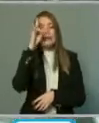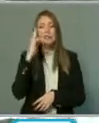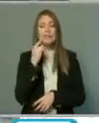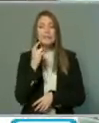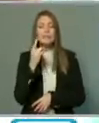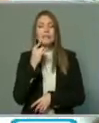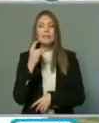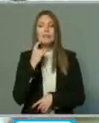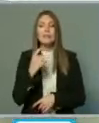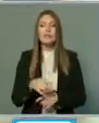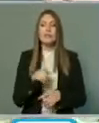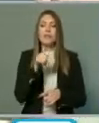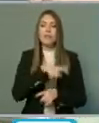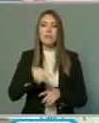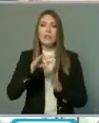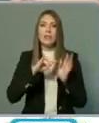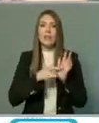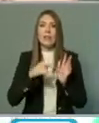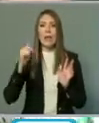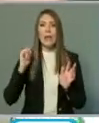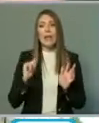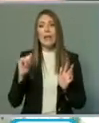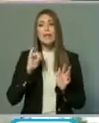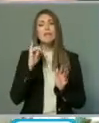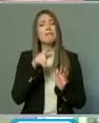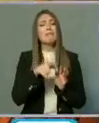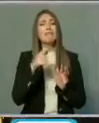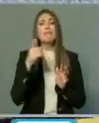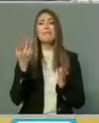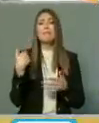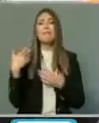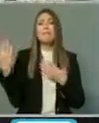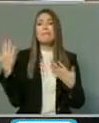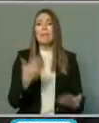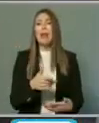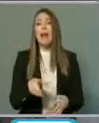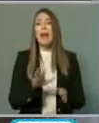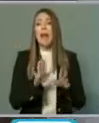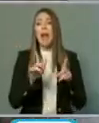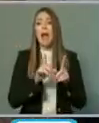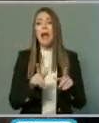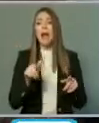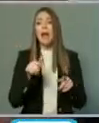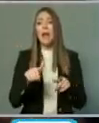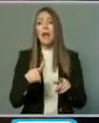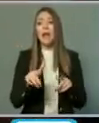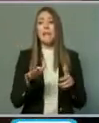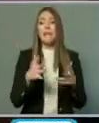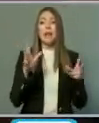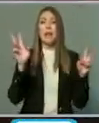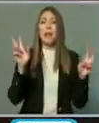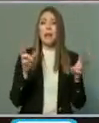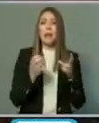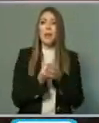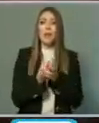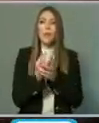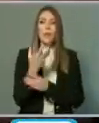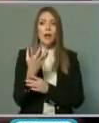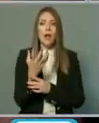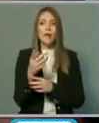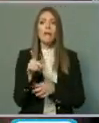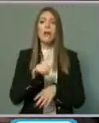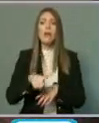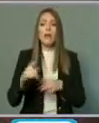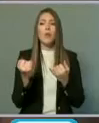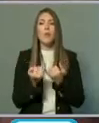antiguos, maestro? Sí, pues desde que yo llegué ya estaban. Esta ya es nueva, entre comillas. No me diga. Esos